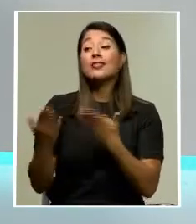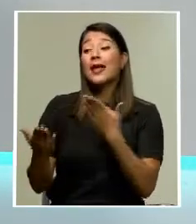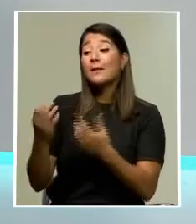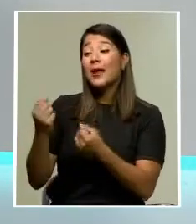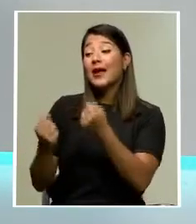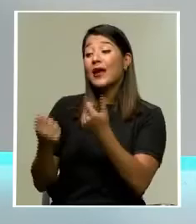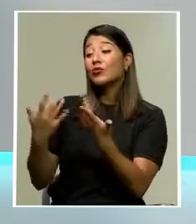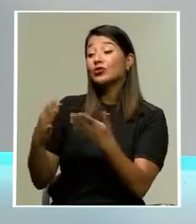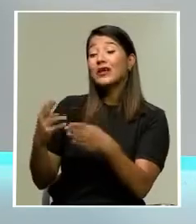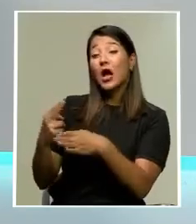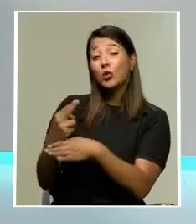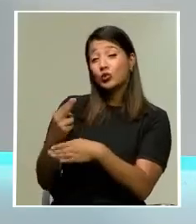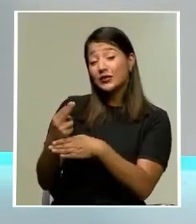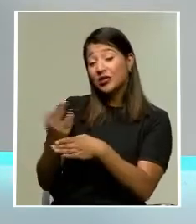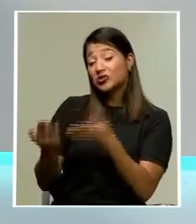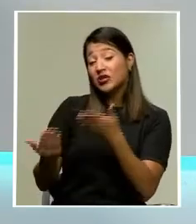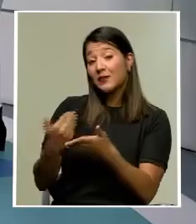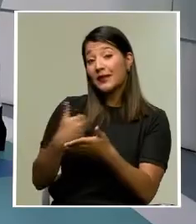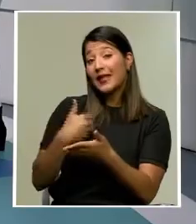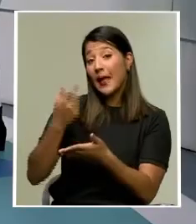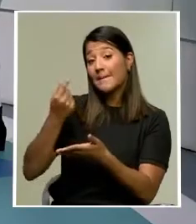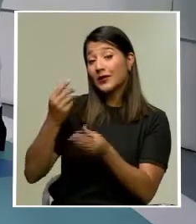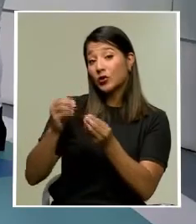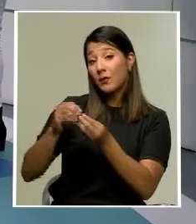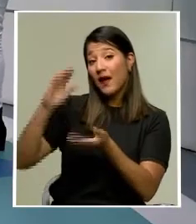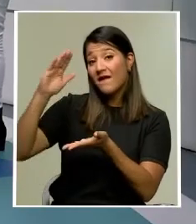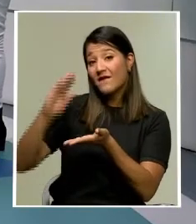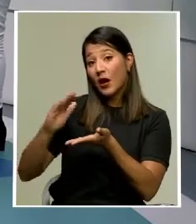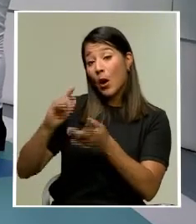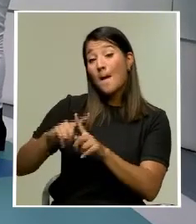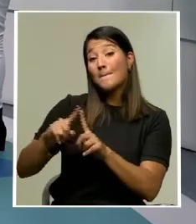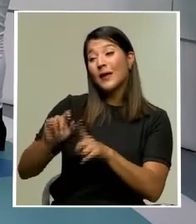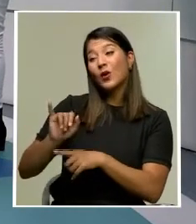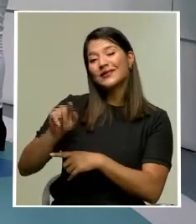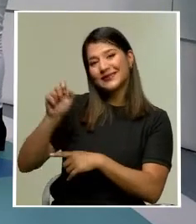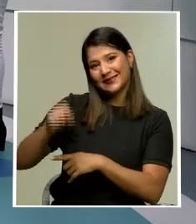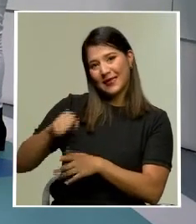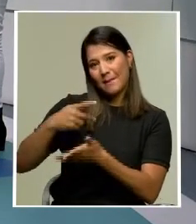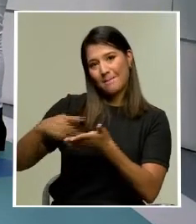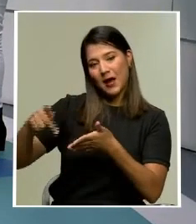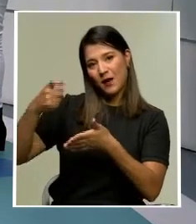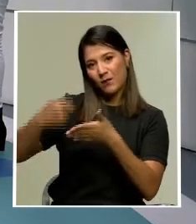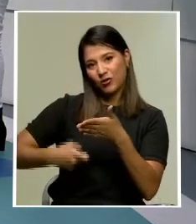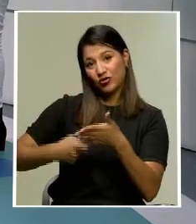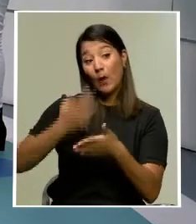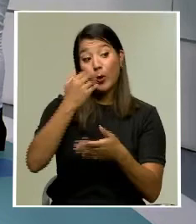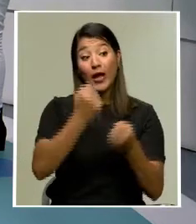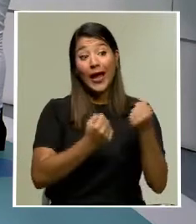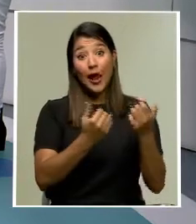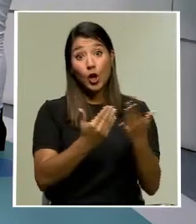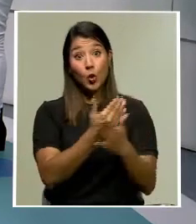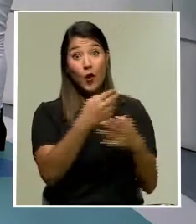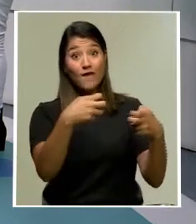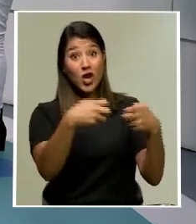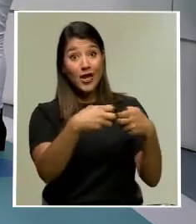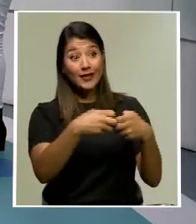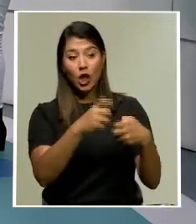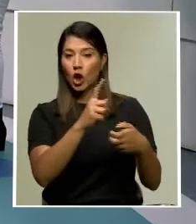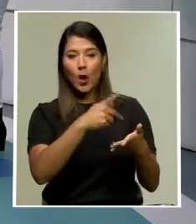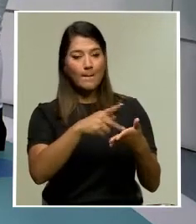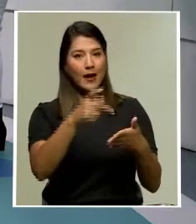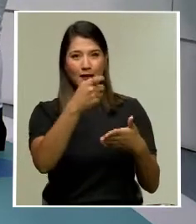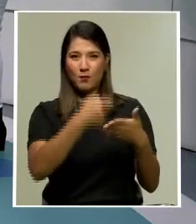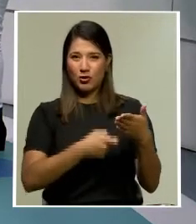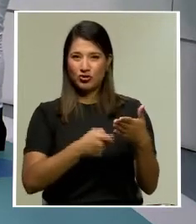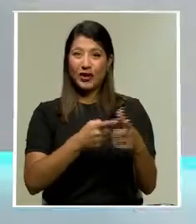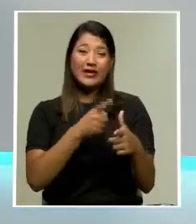diferente población, pues no tienen la misma exoneración de impuestos que tiene uno nuevo. Entonces, bueno, lo hace también un poco más caro en el